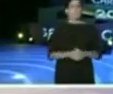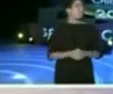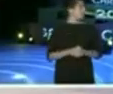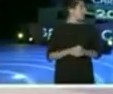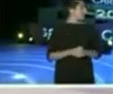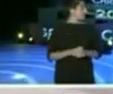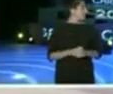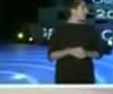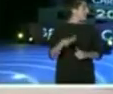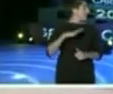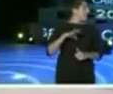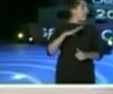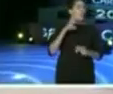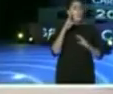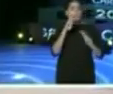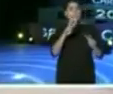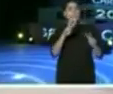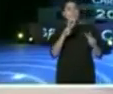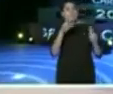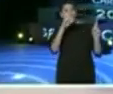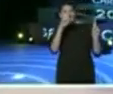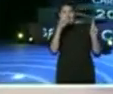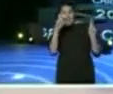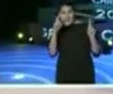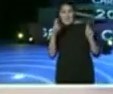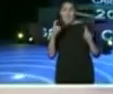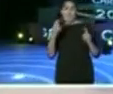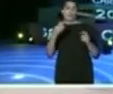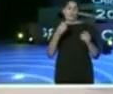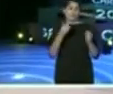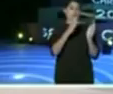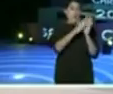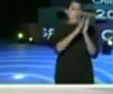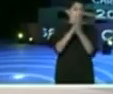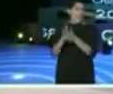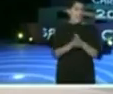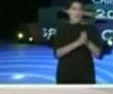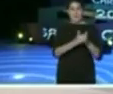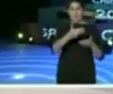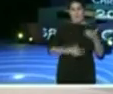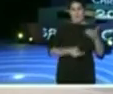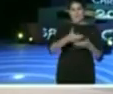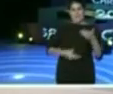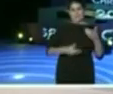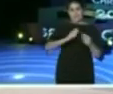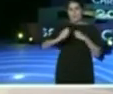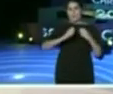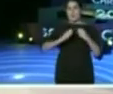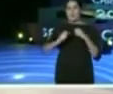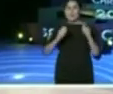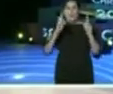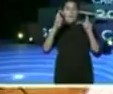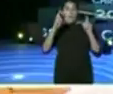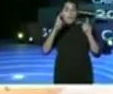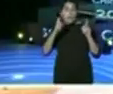premio. Miren, por favor, hacia las cámaras para que puedan tener una foto los compañeros de la prensa. Ahí sacan la fotito para que